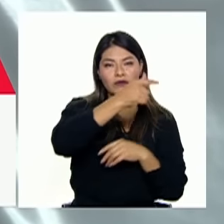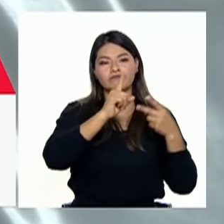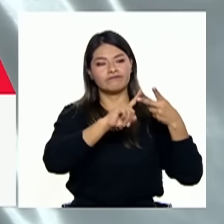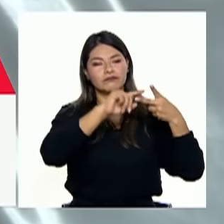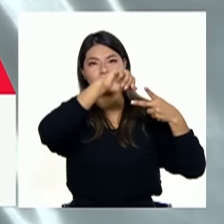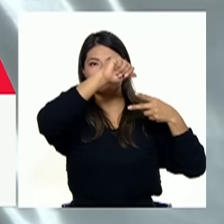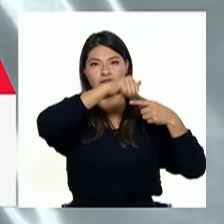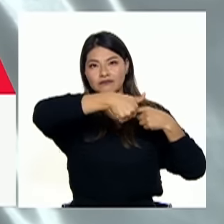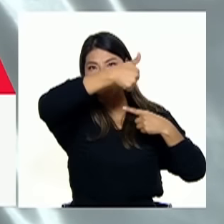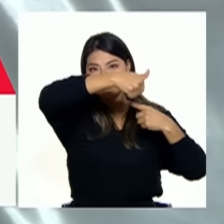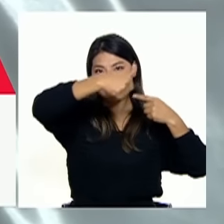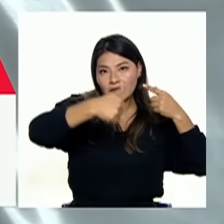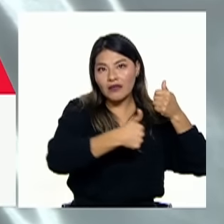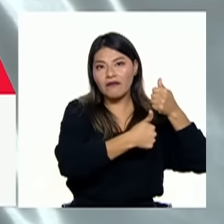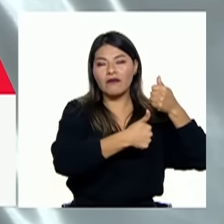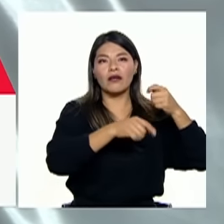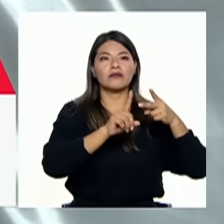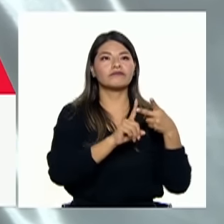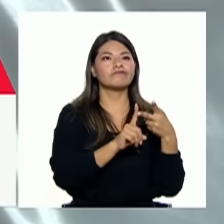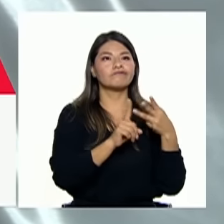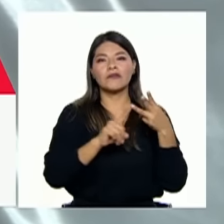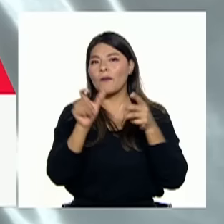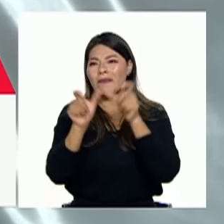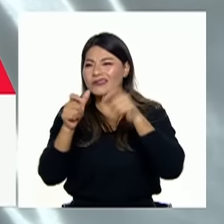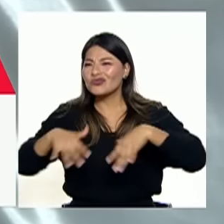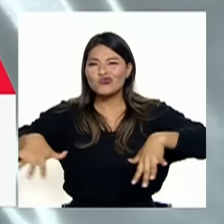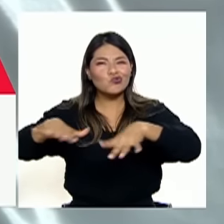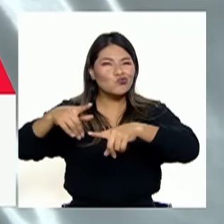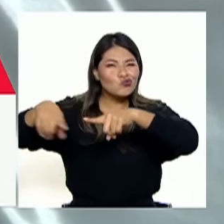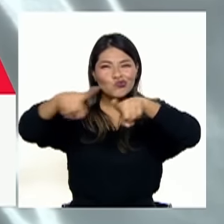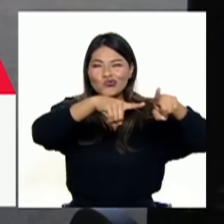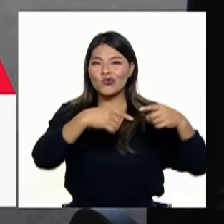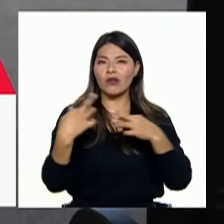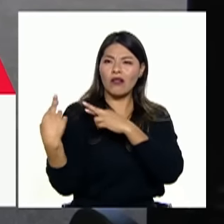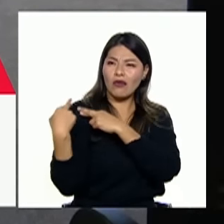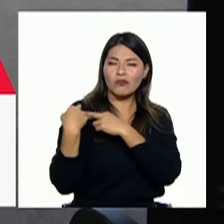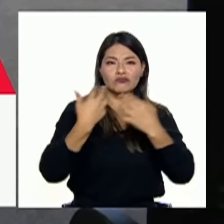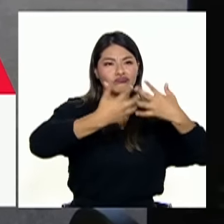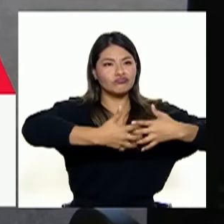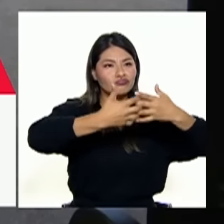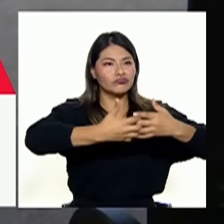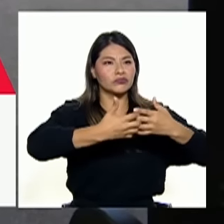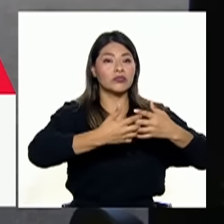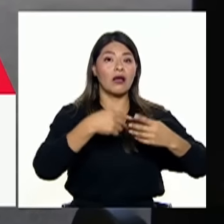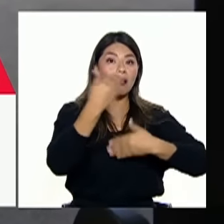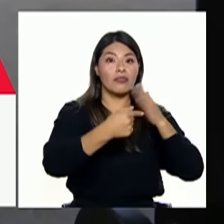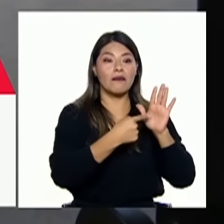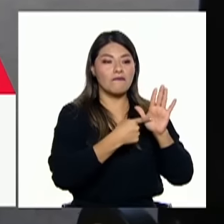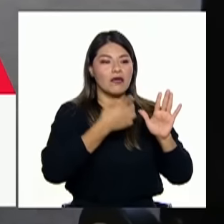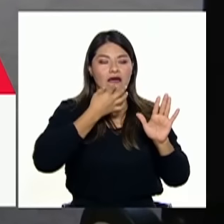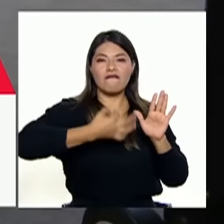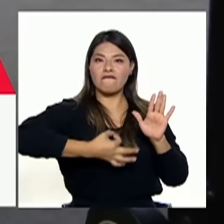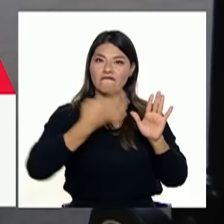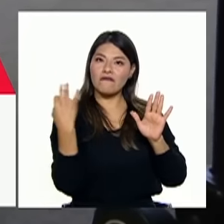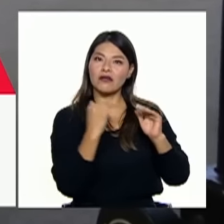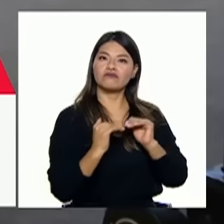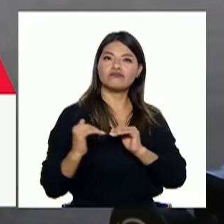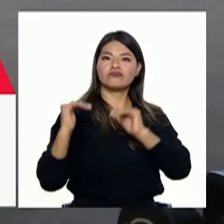gerentes, colaboradores en general de esta casa industrial, quienes demostraron un alto grado